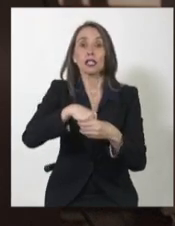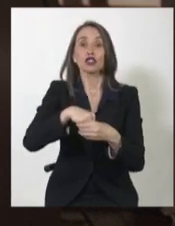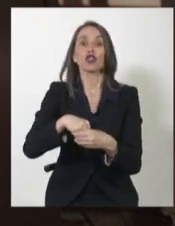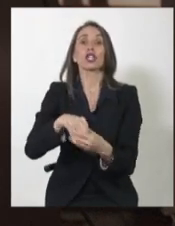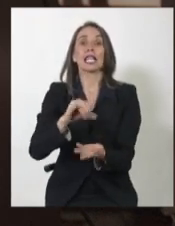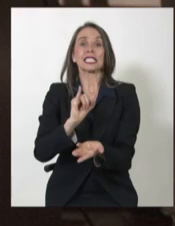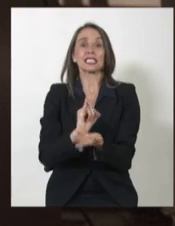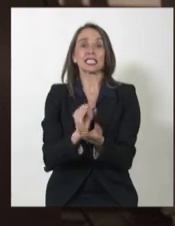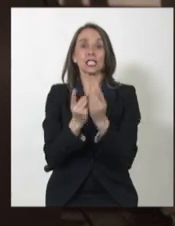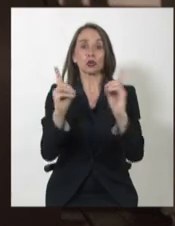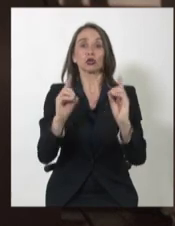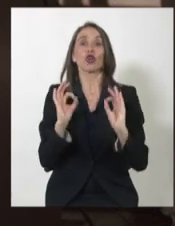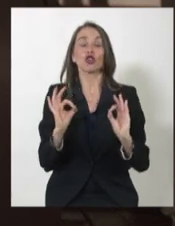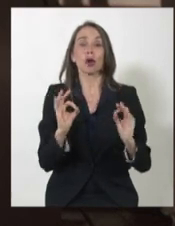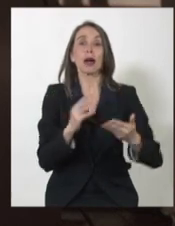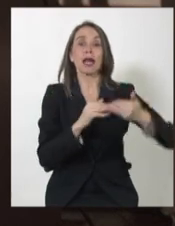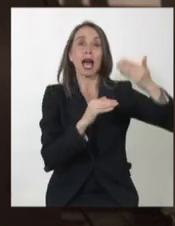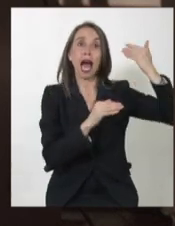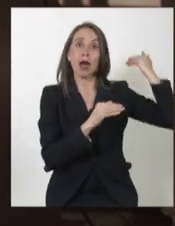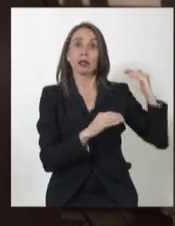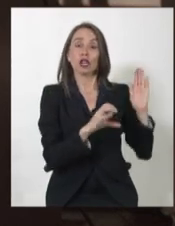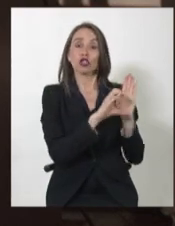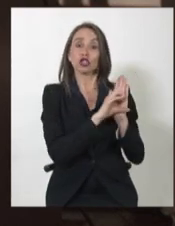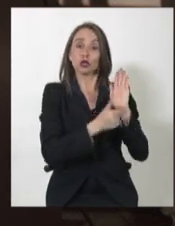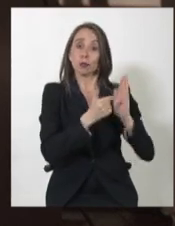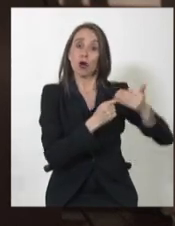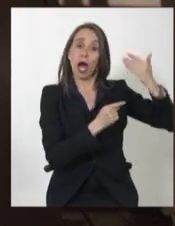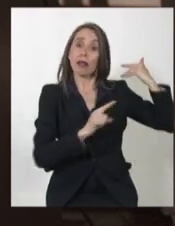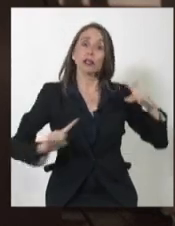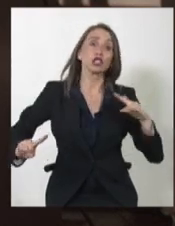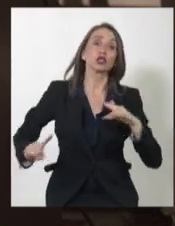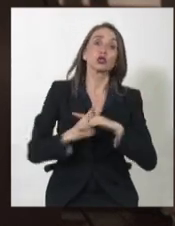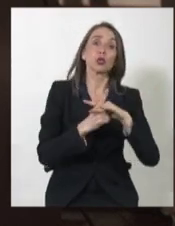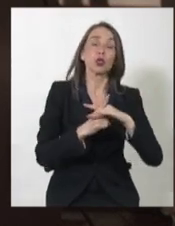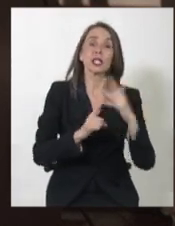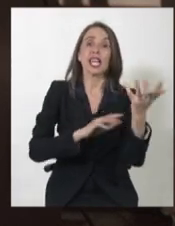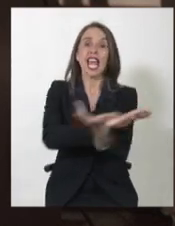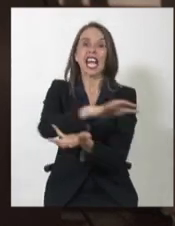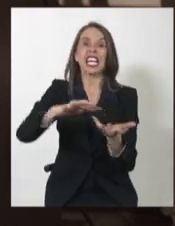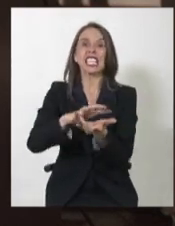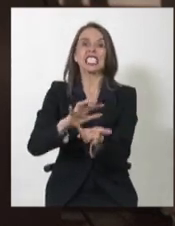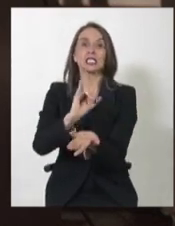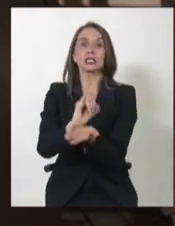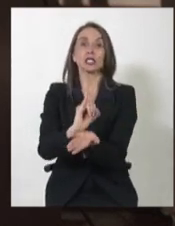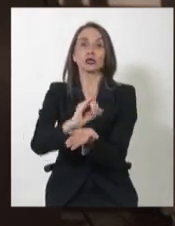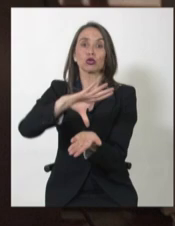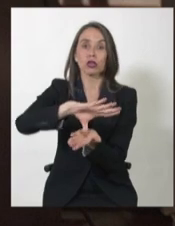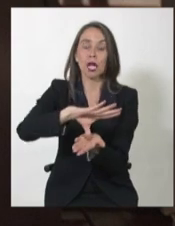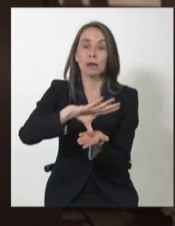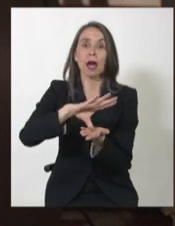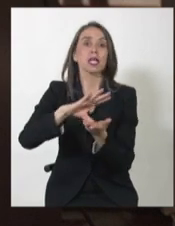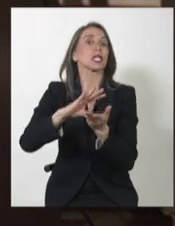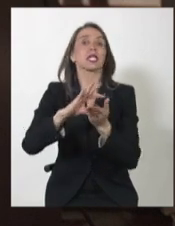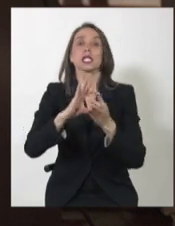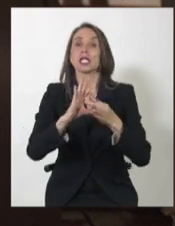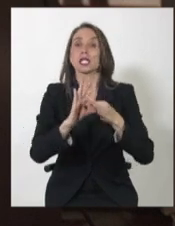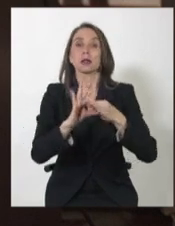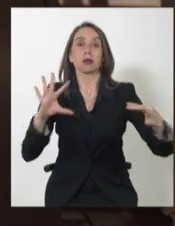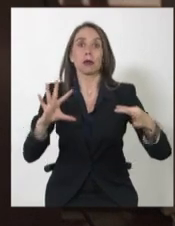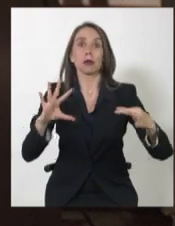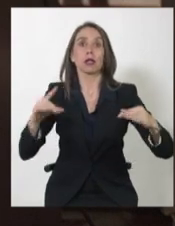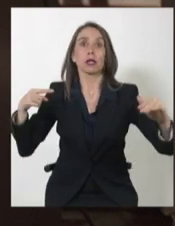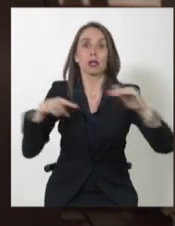institucional, porque todos nuestros ordenamientos, ¿no es cierto?, como sabemos, han nacido de crisis institucionales, de quiebres, incluso